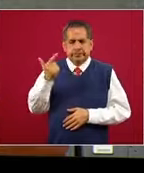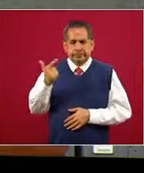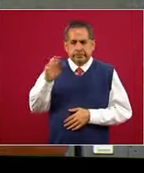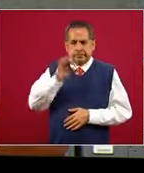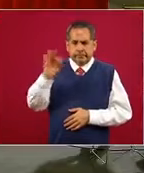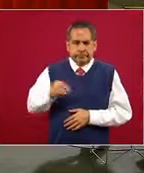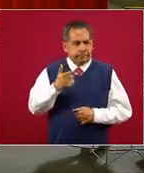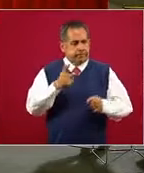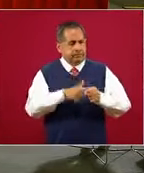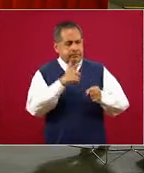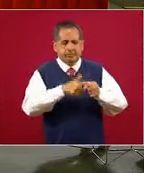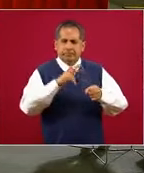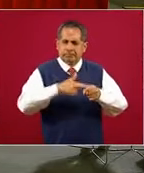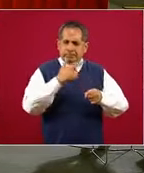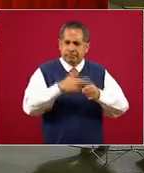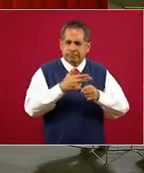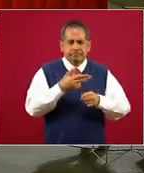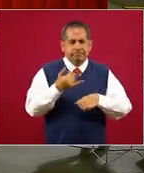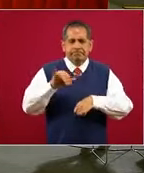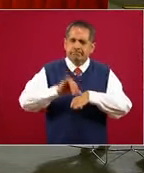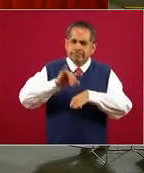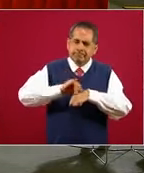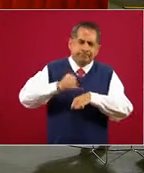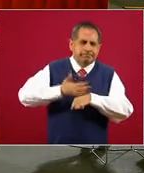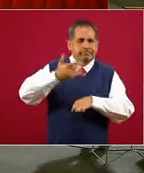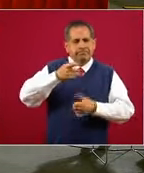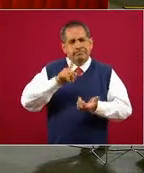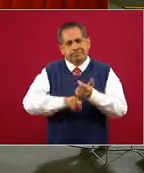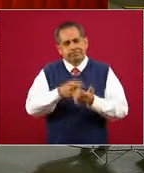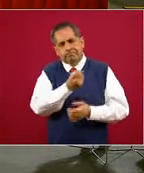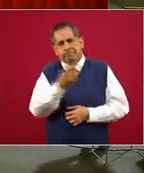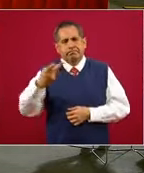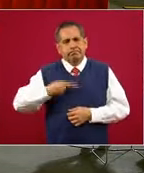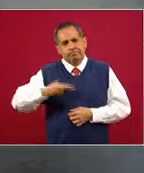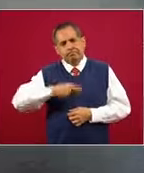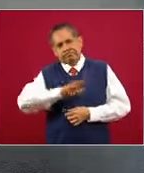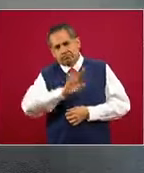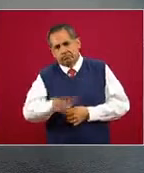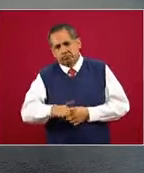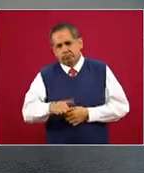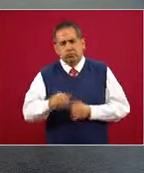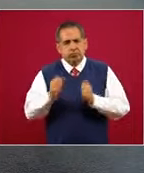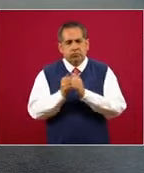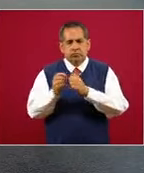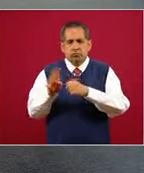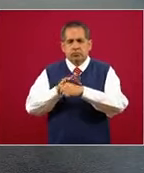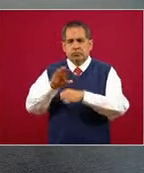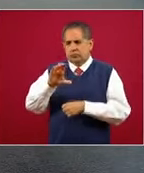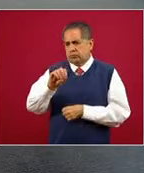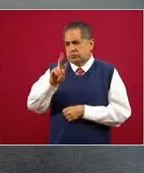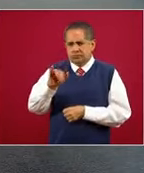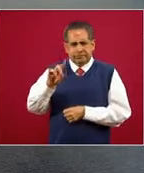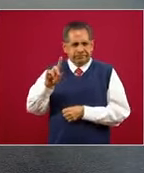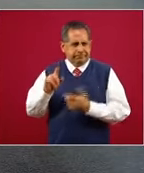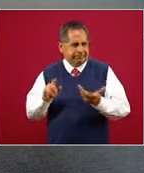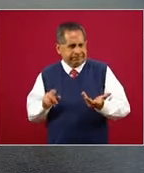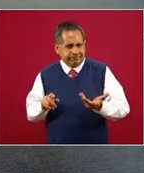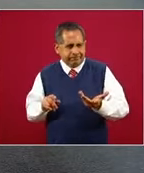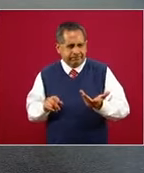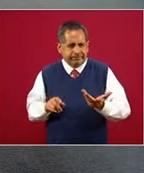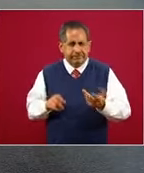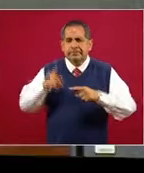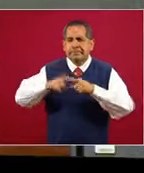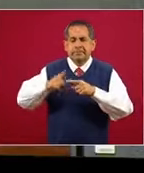de las bebidas azucaradas intervienen en la mortalidad de pacientes, ¿no?, con COVID. Estas